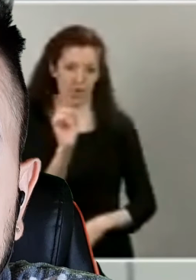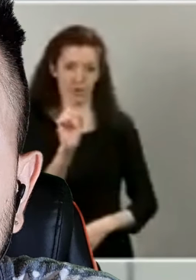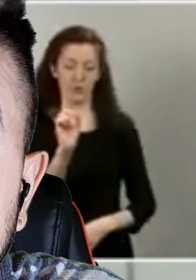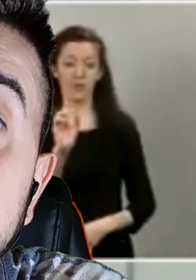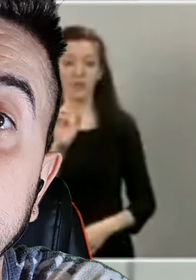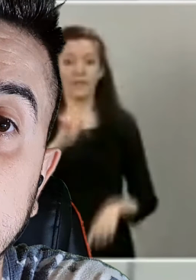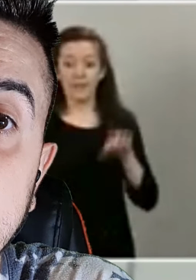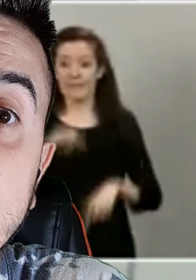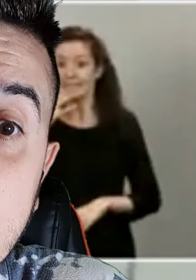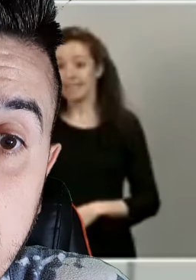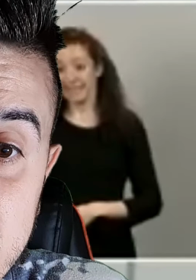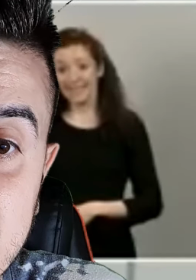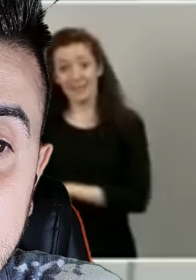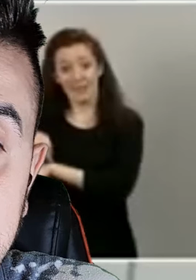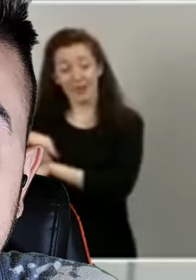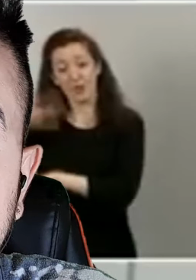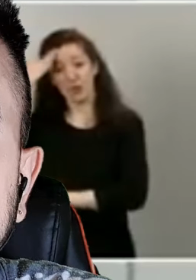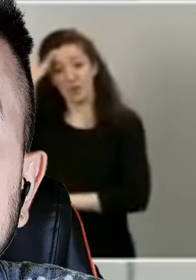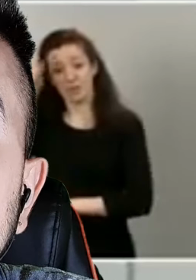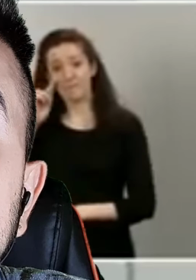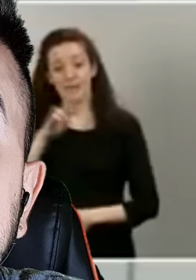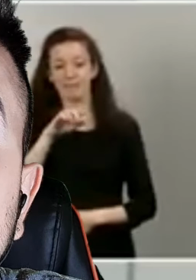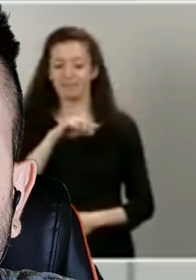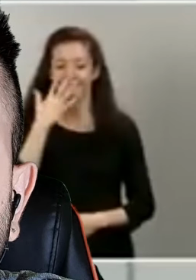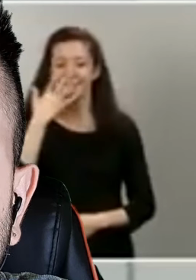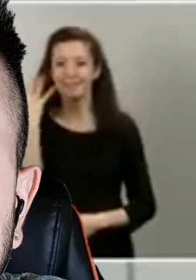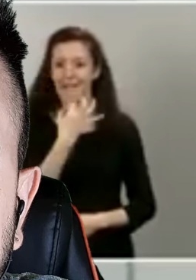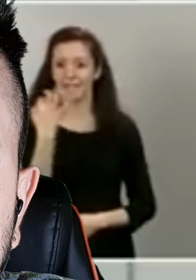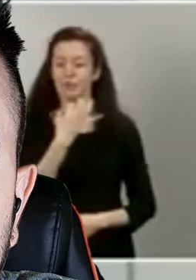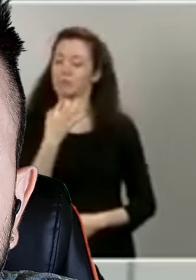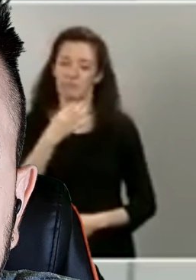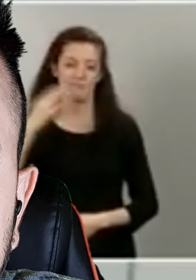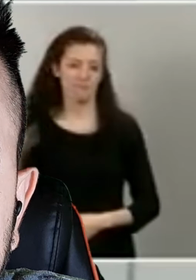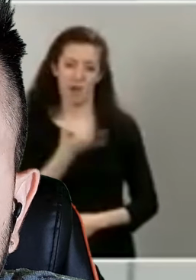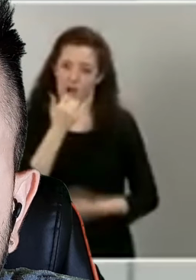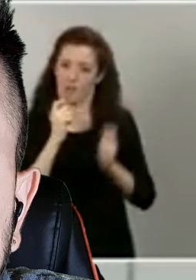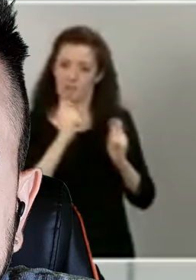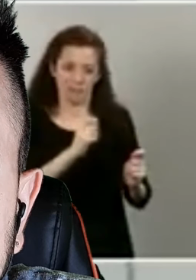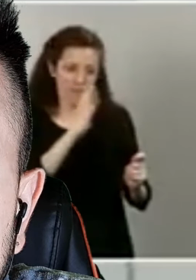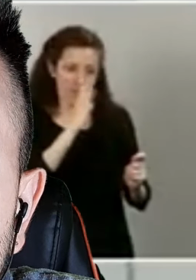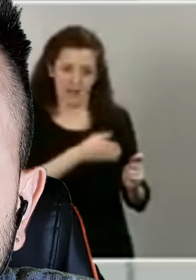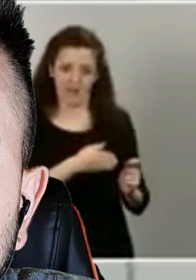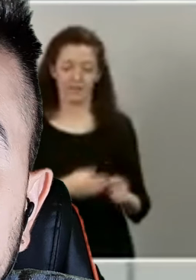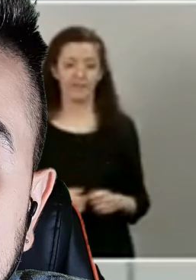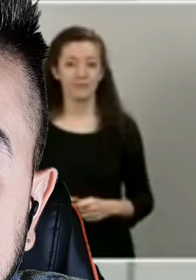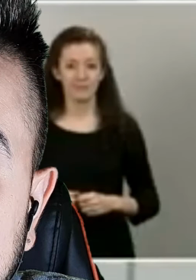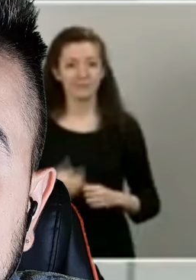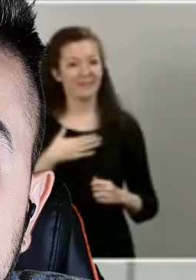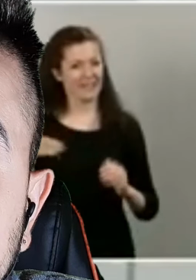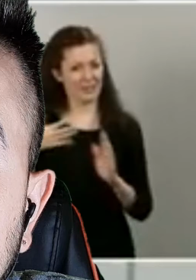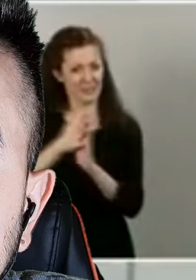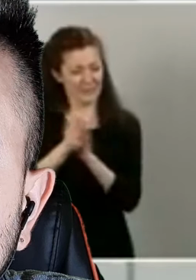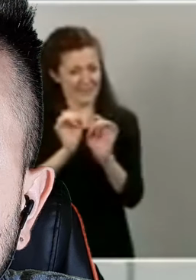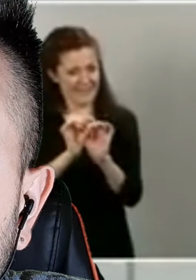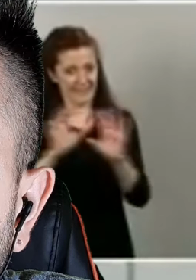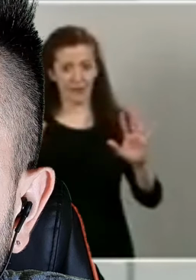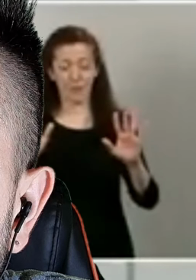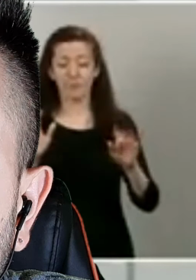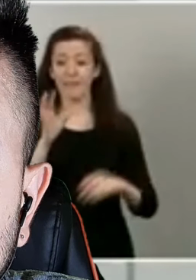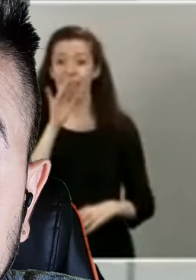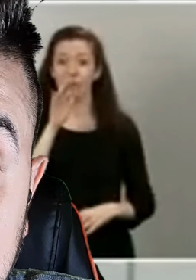hipoteca no vale pues todo usted no puede entrar pero es que no me preguntaron nada no entro dentro o sea como no voy a entrar somos